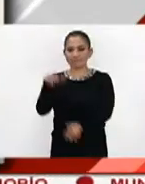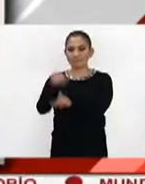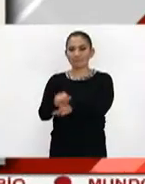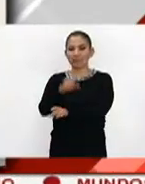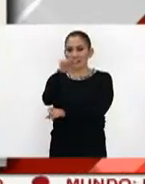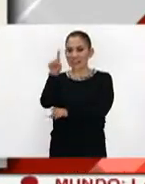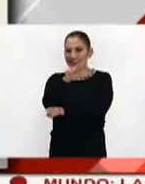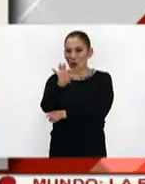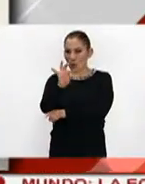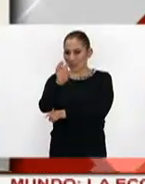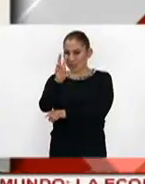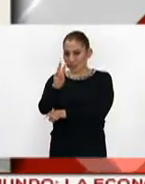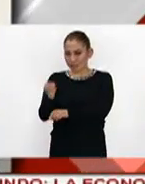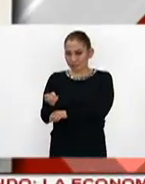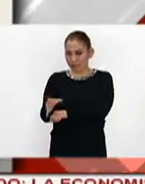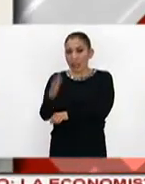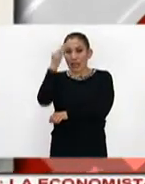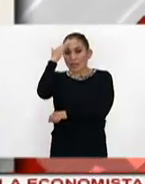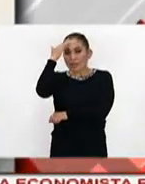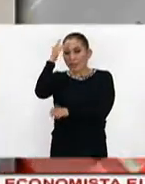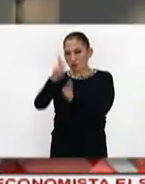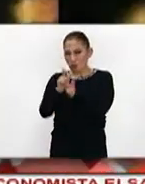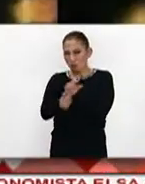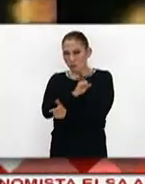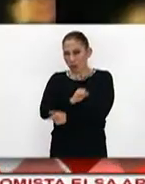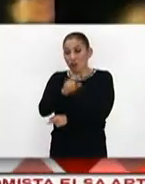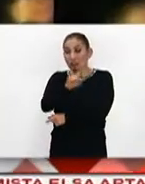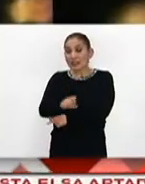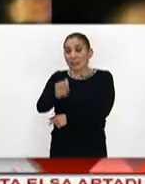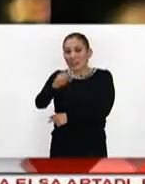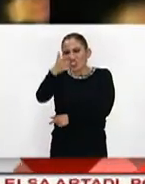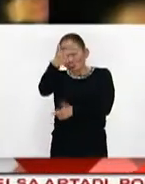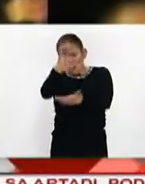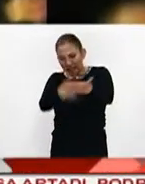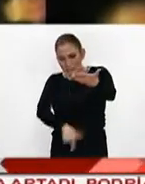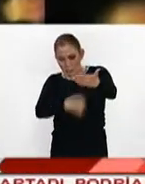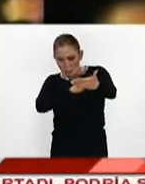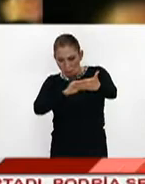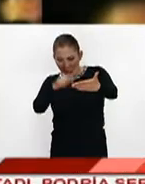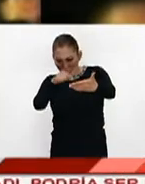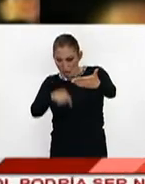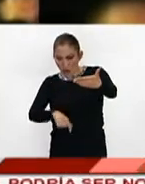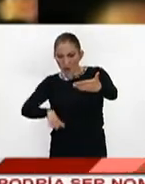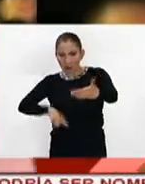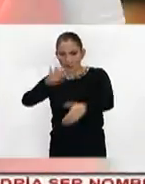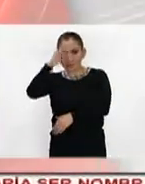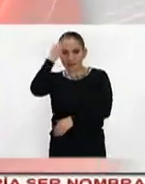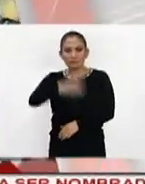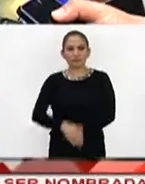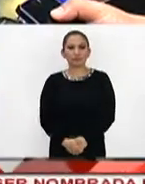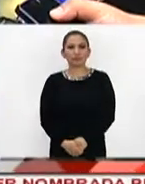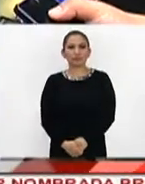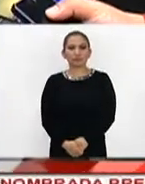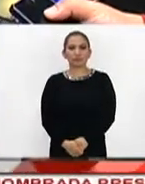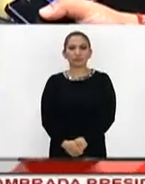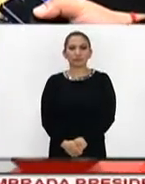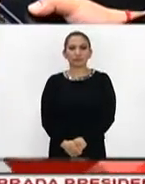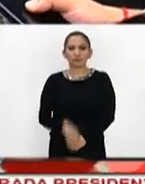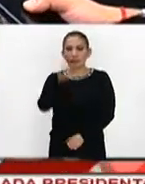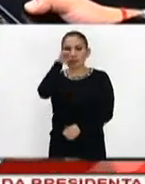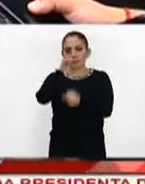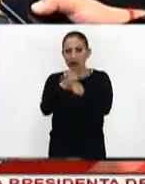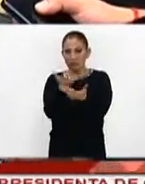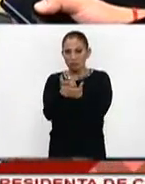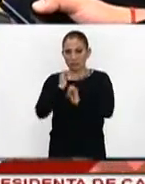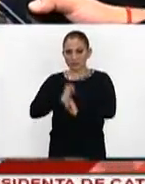Detienen al Z-43, presunto líder de los Zetas, uno de los 122 objetivos del gobierno federal. El secretario